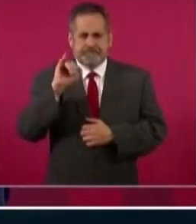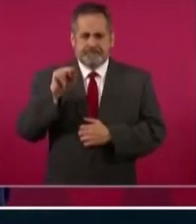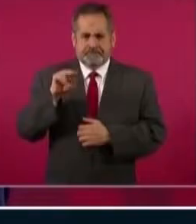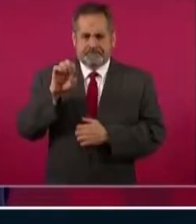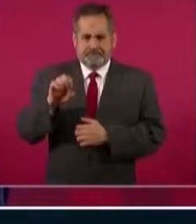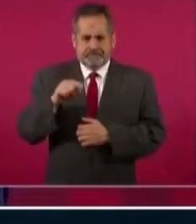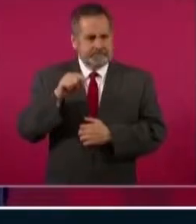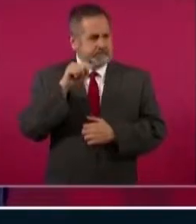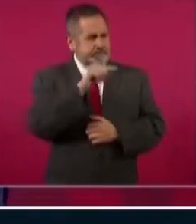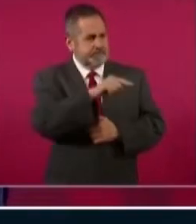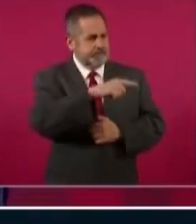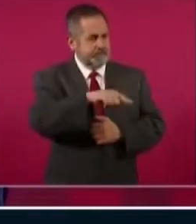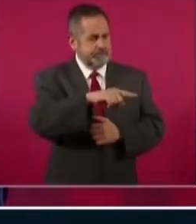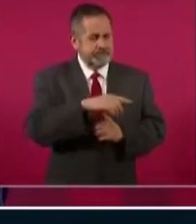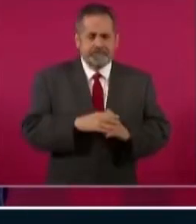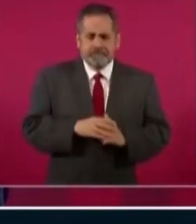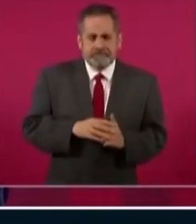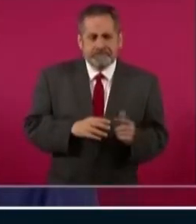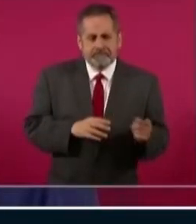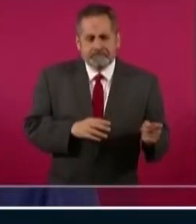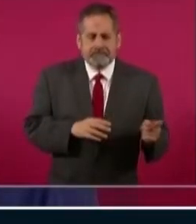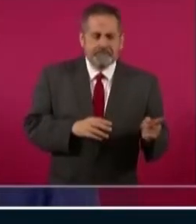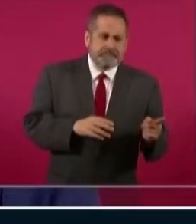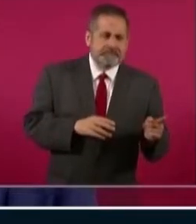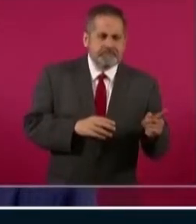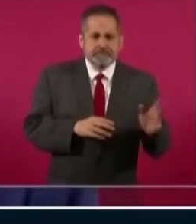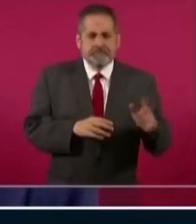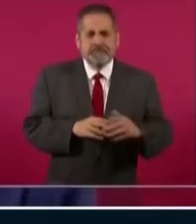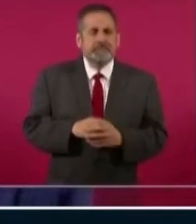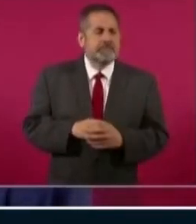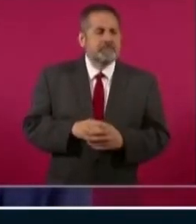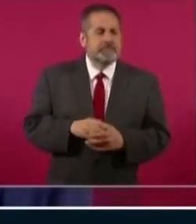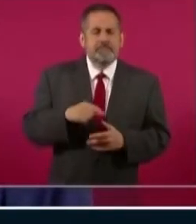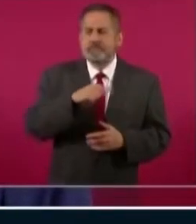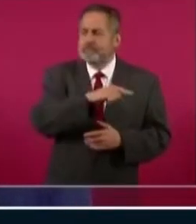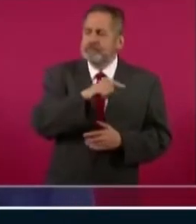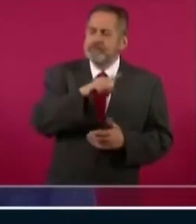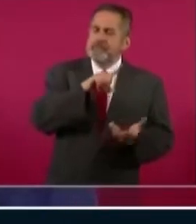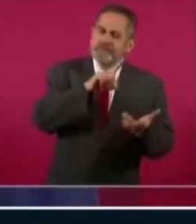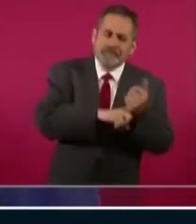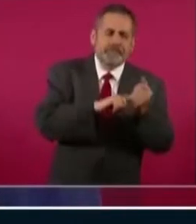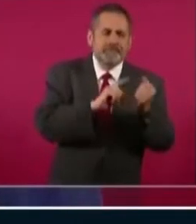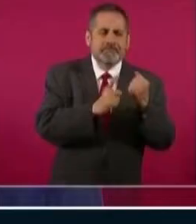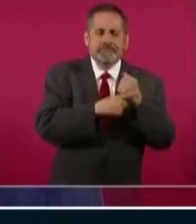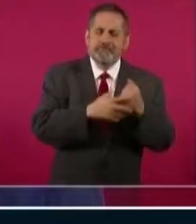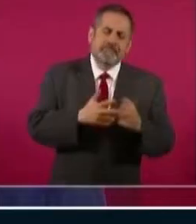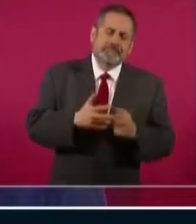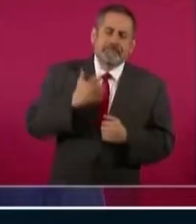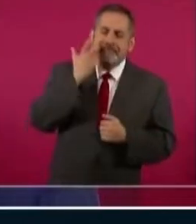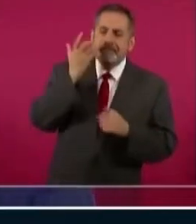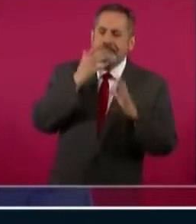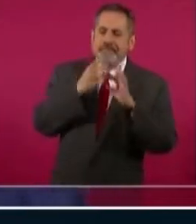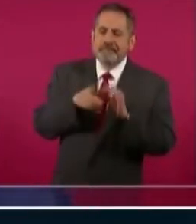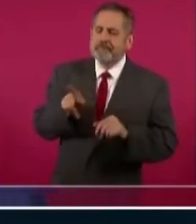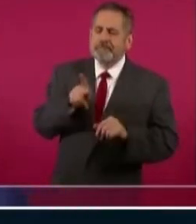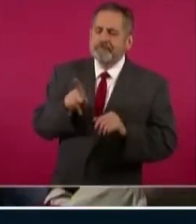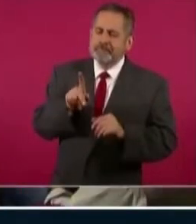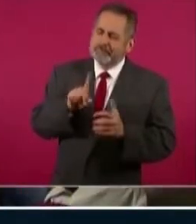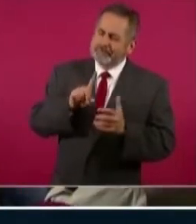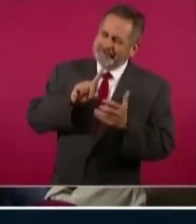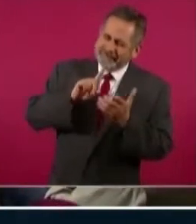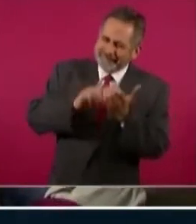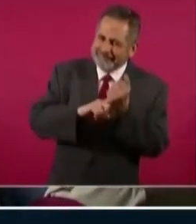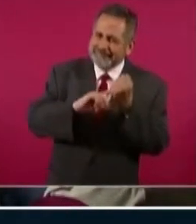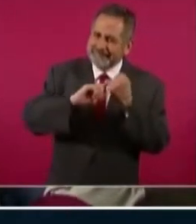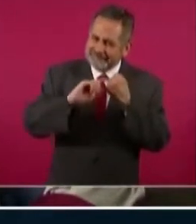América Latina frente a gobiernos nuevos, como puede ser el de Chile o el de Colombia, y